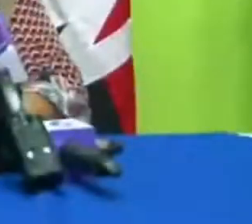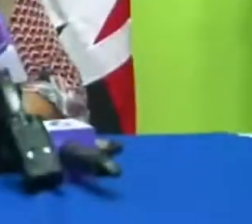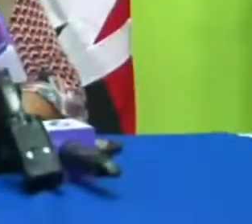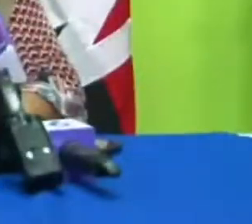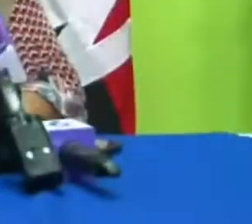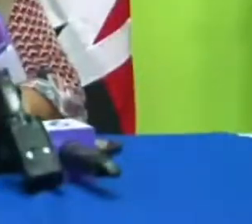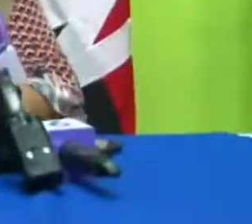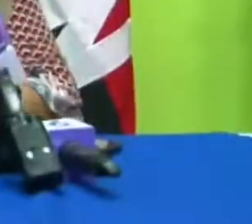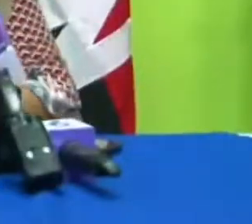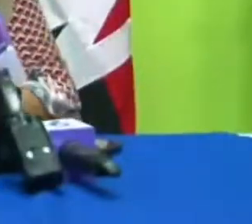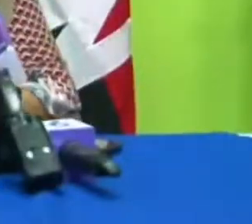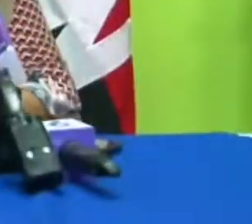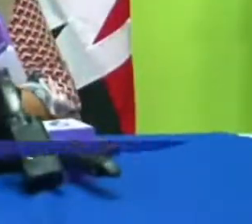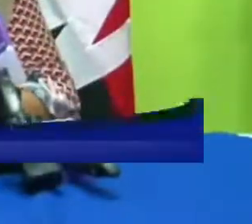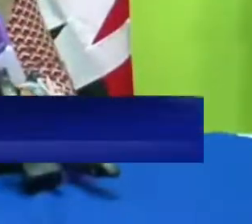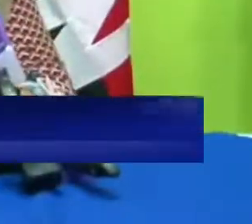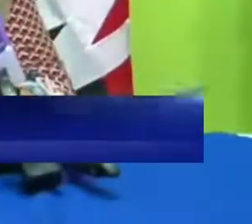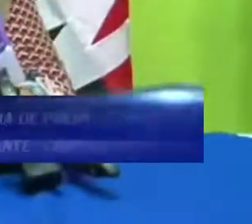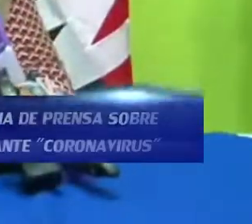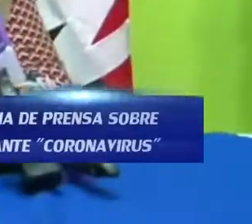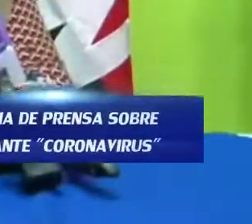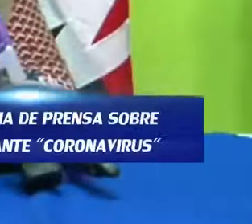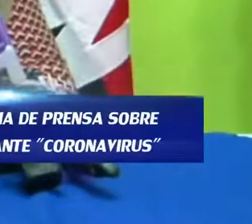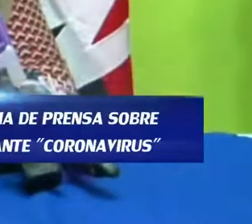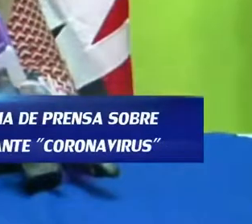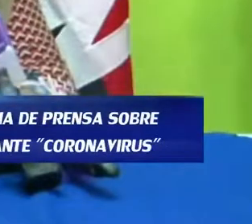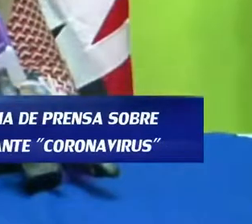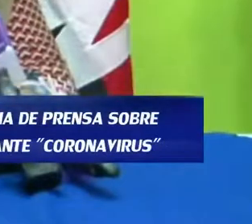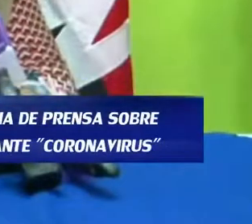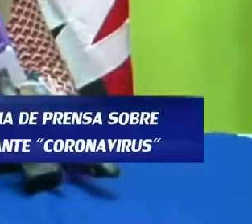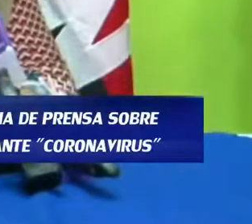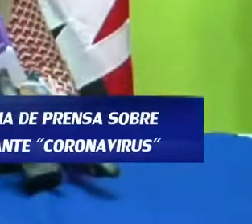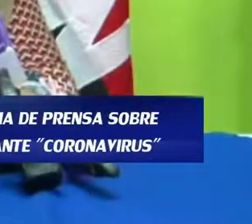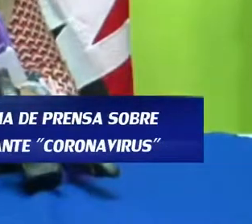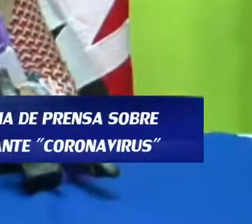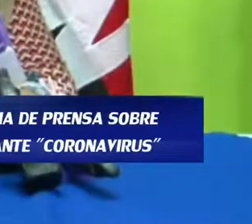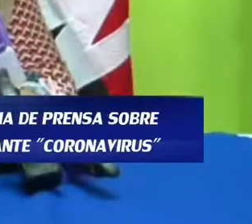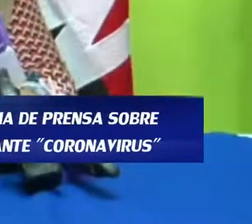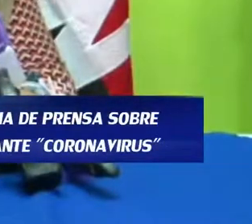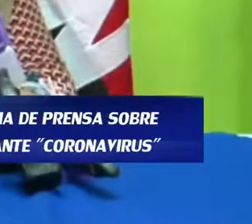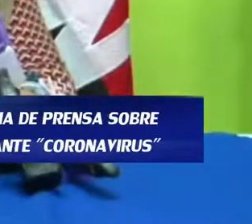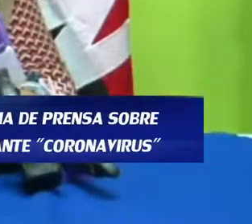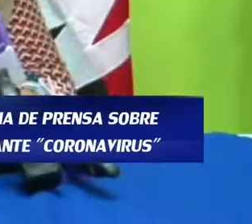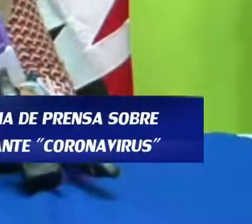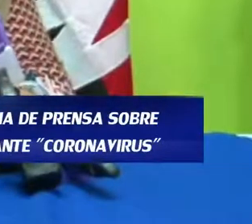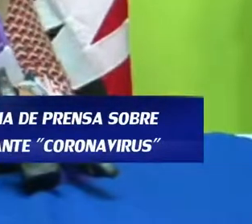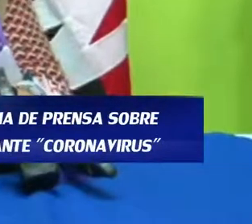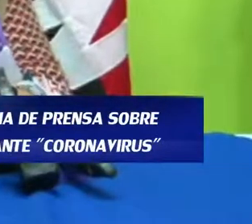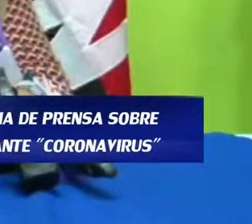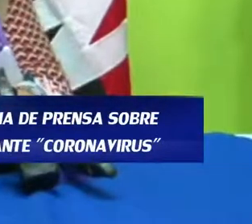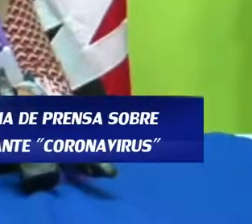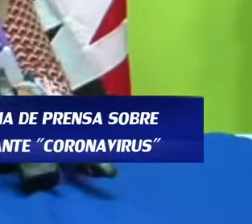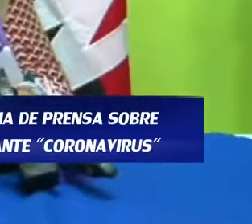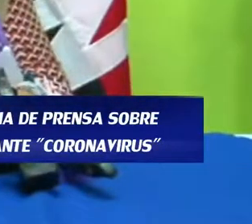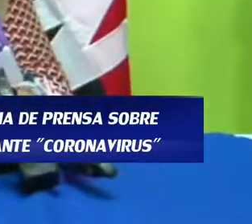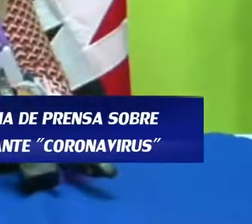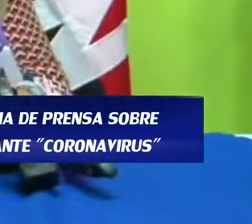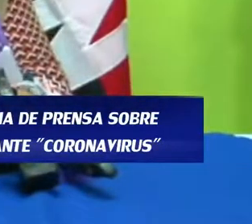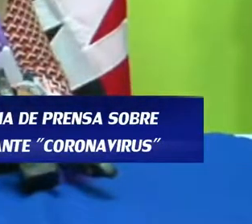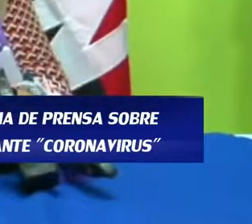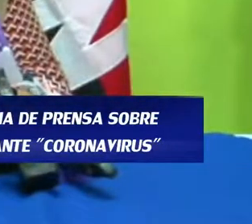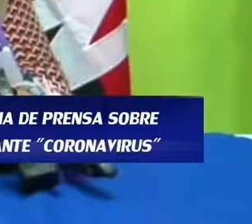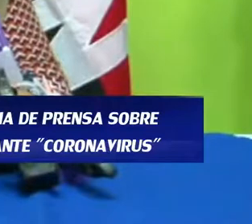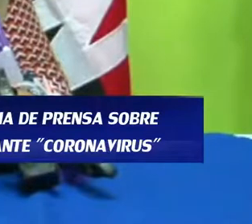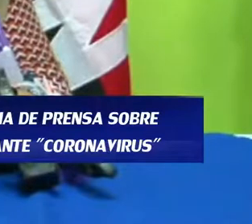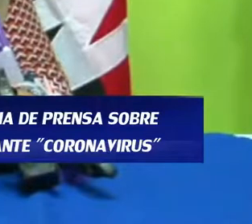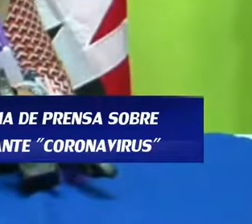Buenas tardes a todos, siempre reportando, ¿no?, la situación que está aconteciendo con los cuadros respiratorios relacionados con el nuevo coronavirus a nivel mundial